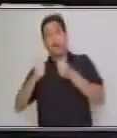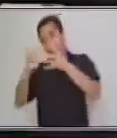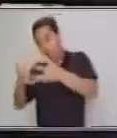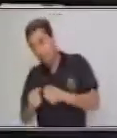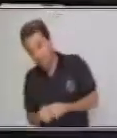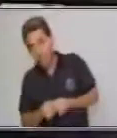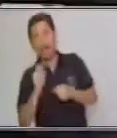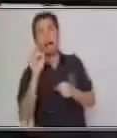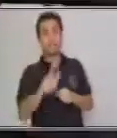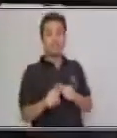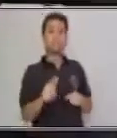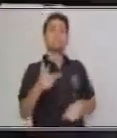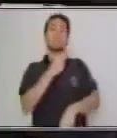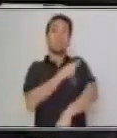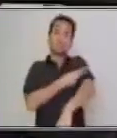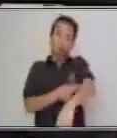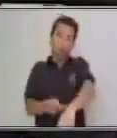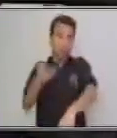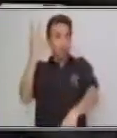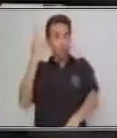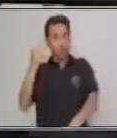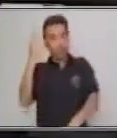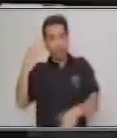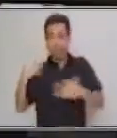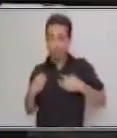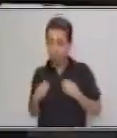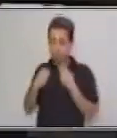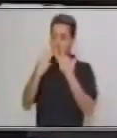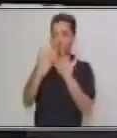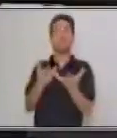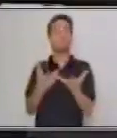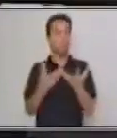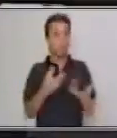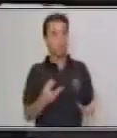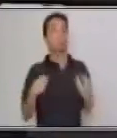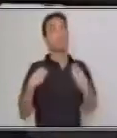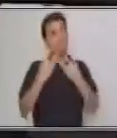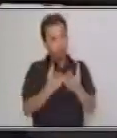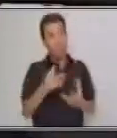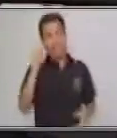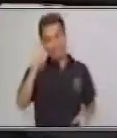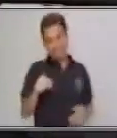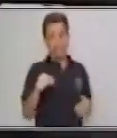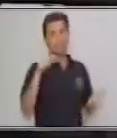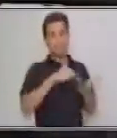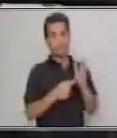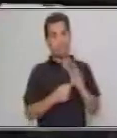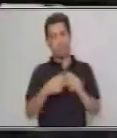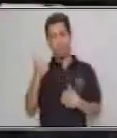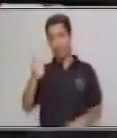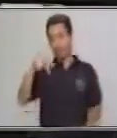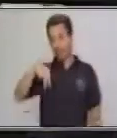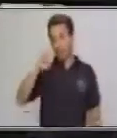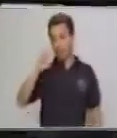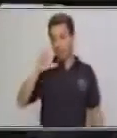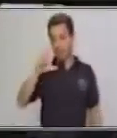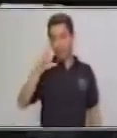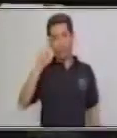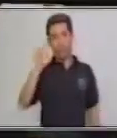vida cotidiana y se transmiten de forma oral. Esa es exactamente la anécdota. Bueno, continuemos.